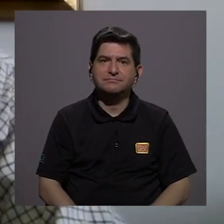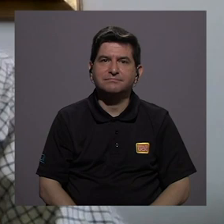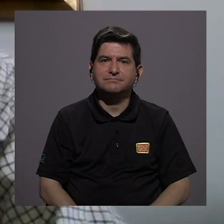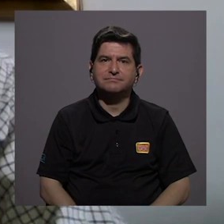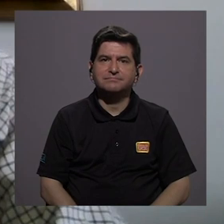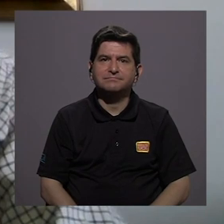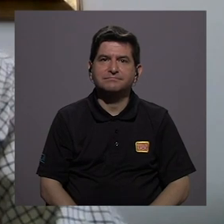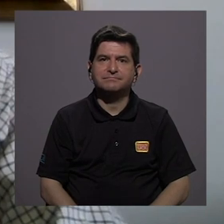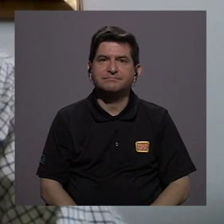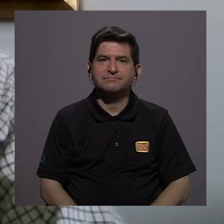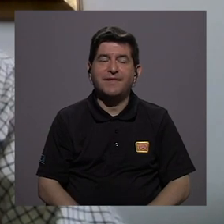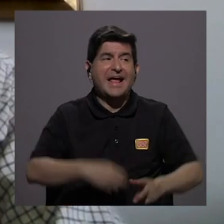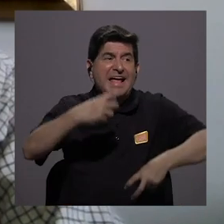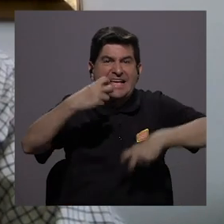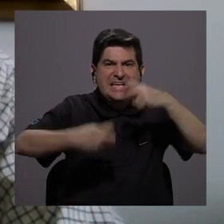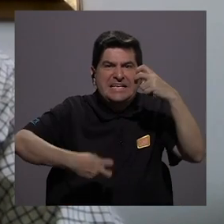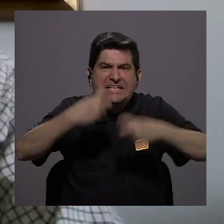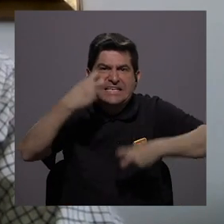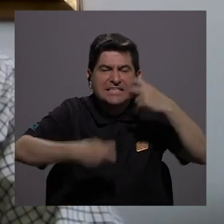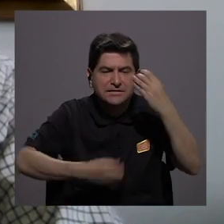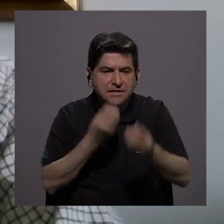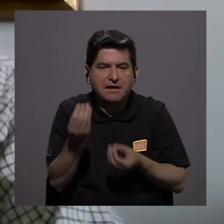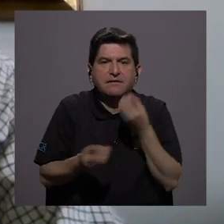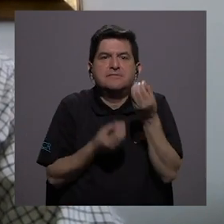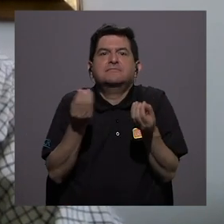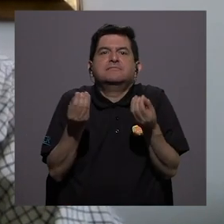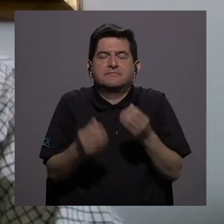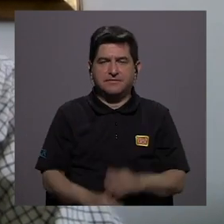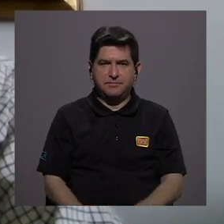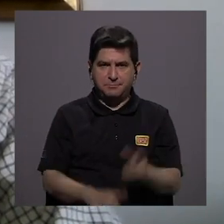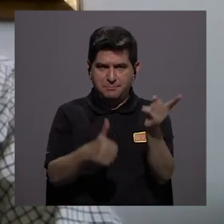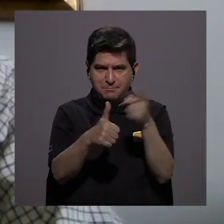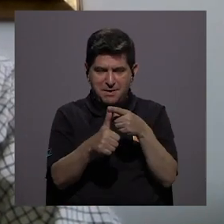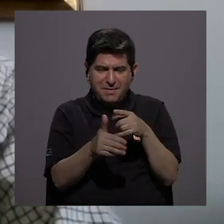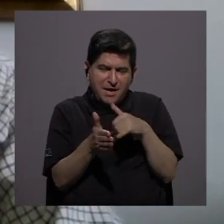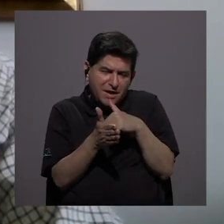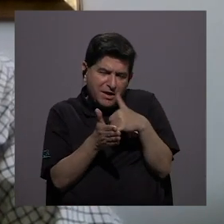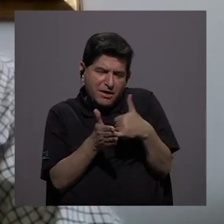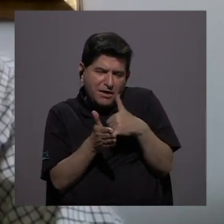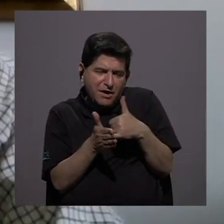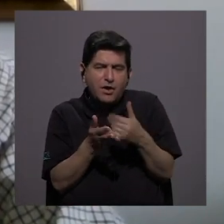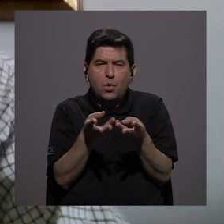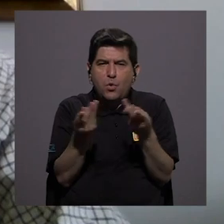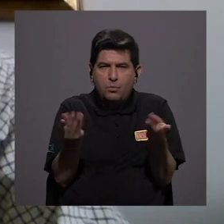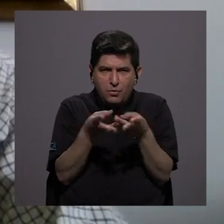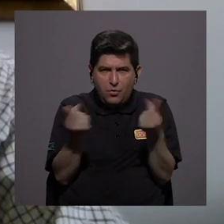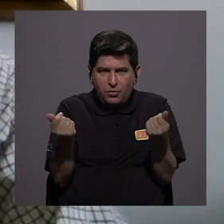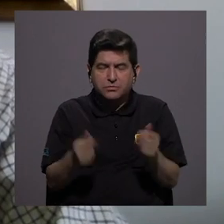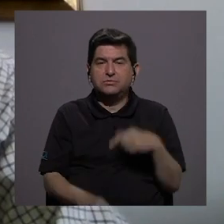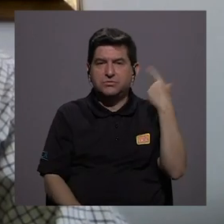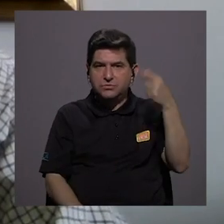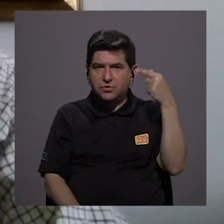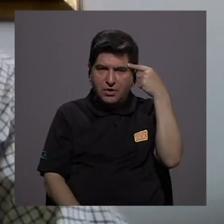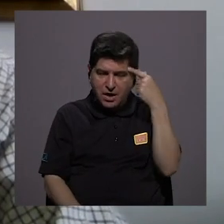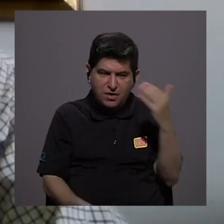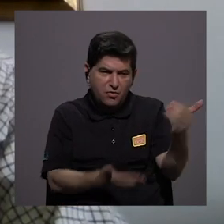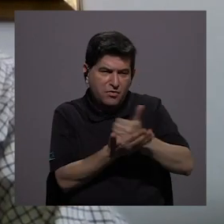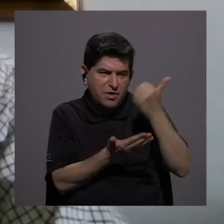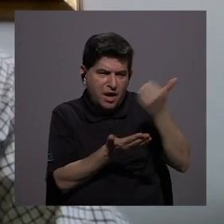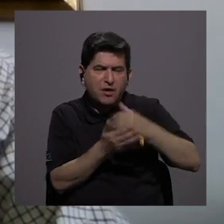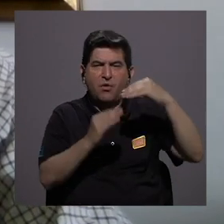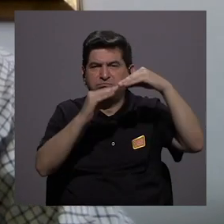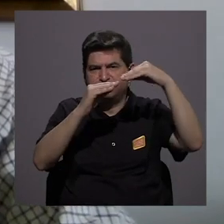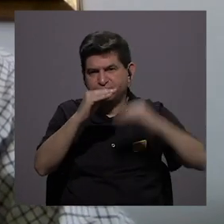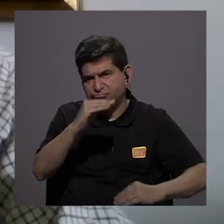entonces, la crisis lo que nos hace es, por un lado, nos va a debilitar la producción, y entonces el gobierno va a recaudar menos